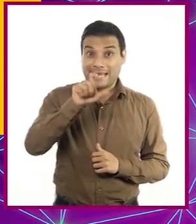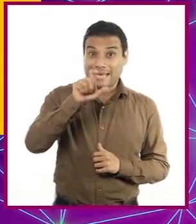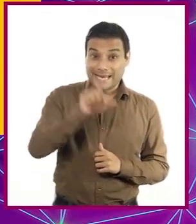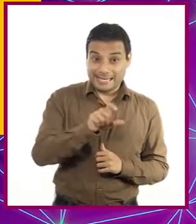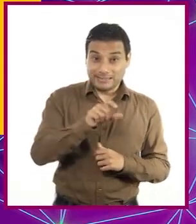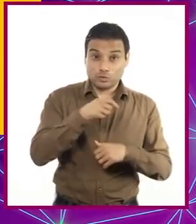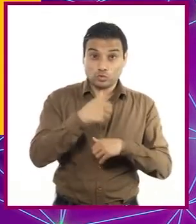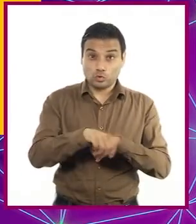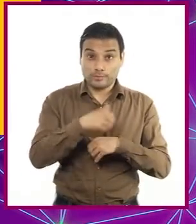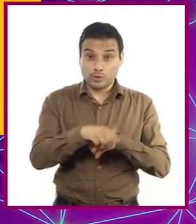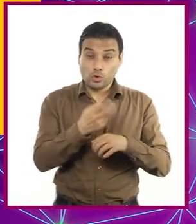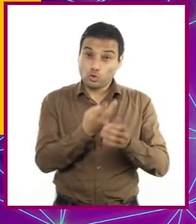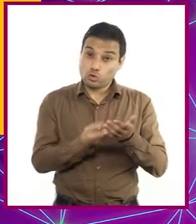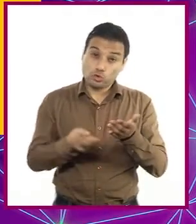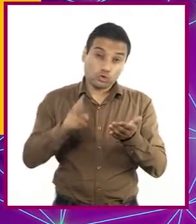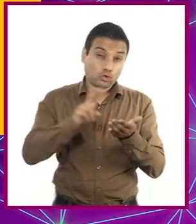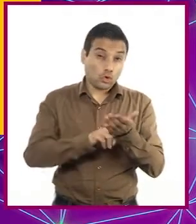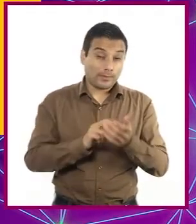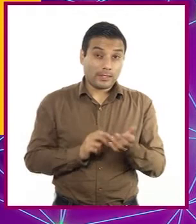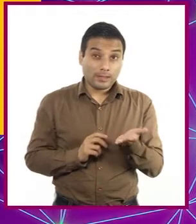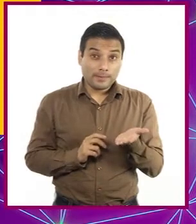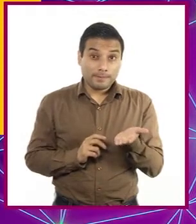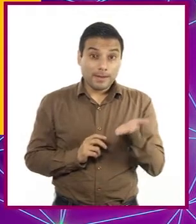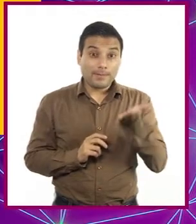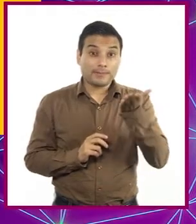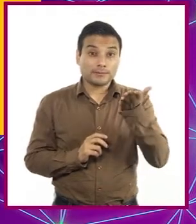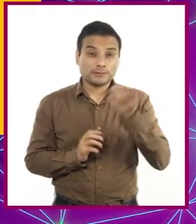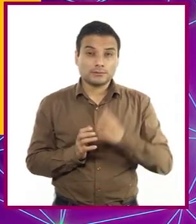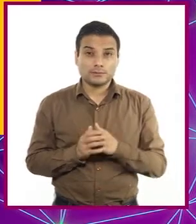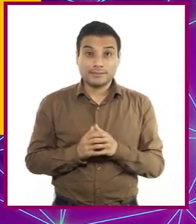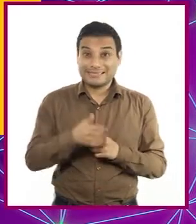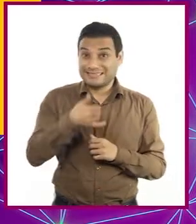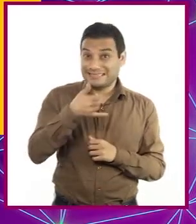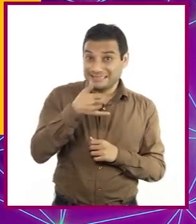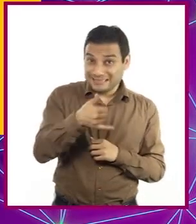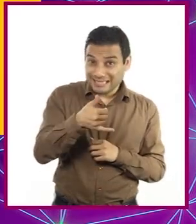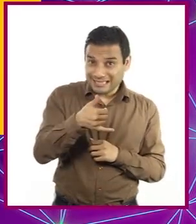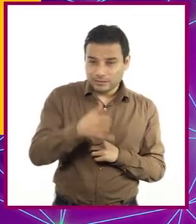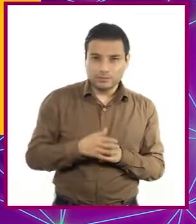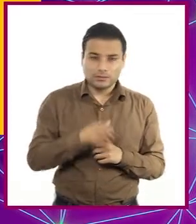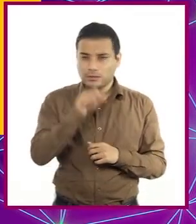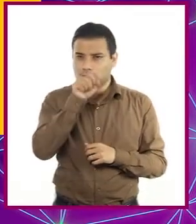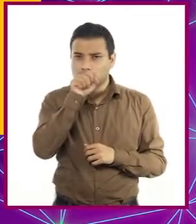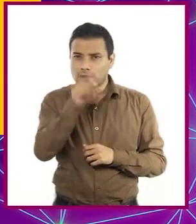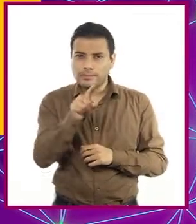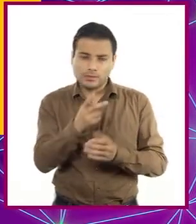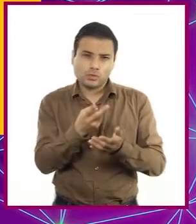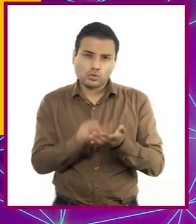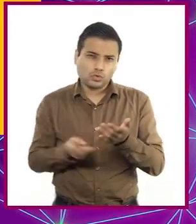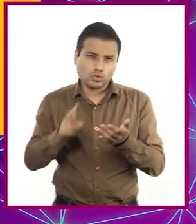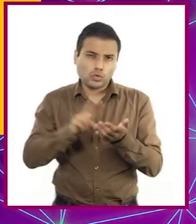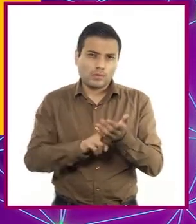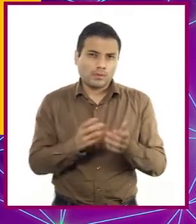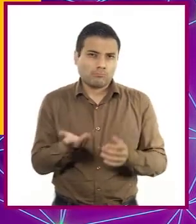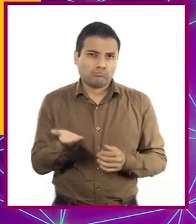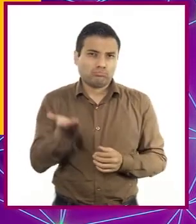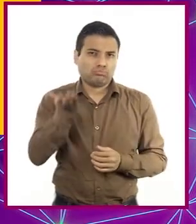aumenta al doble, entonces el valor de y también aumentará al